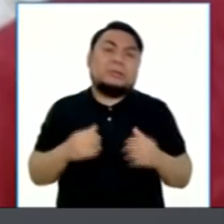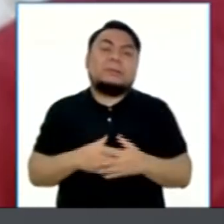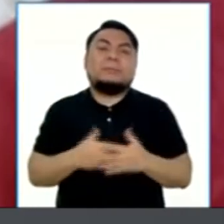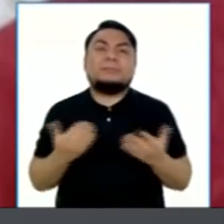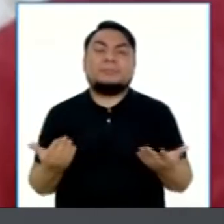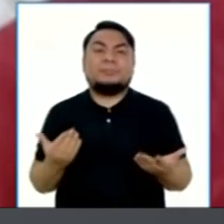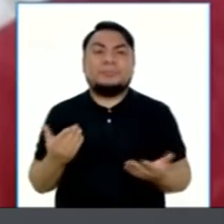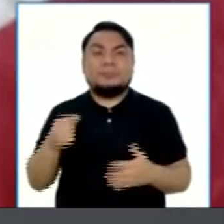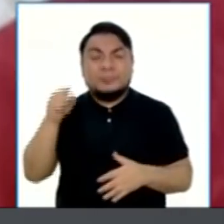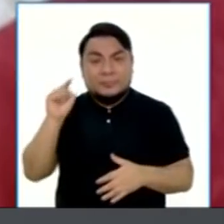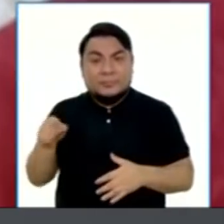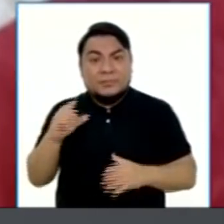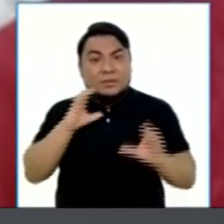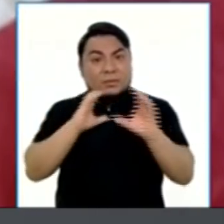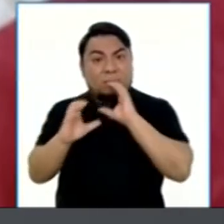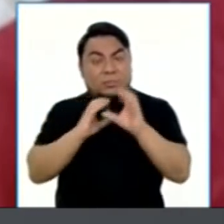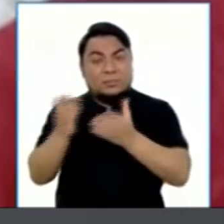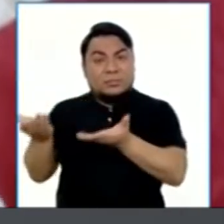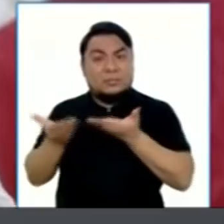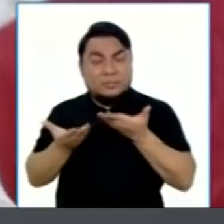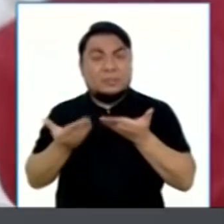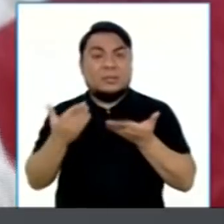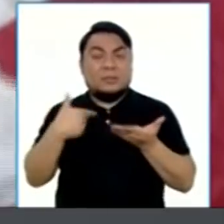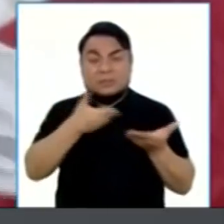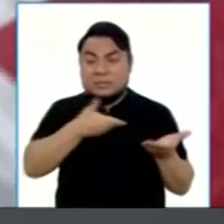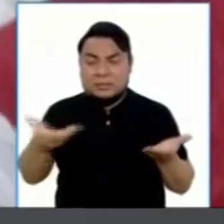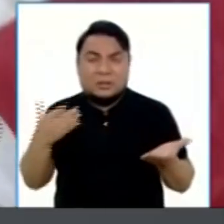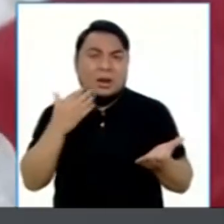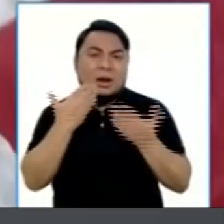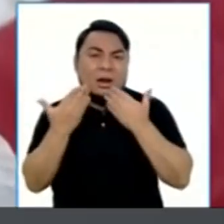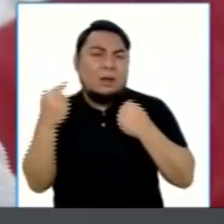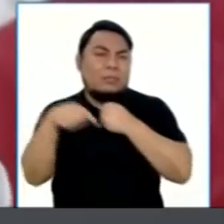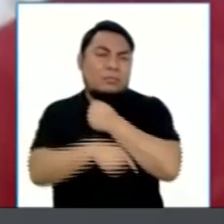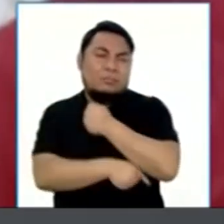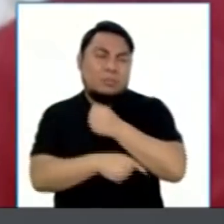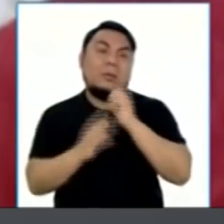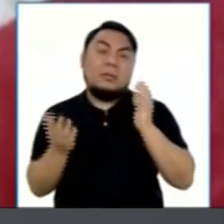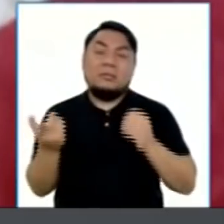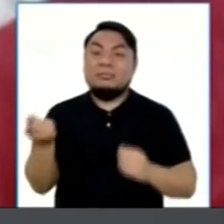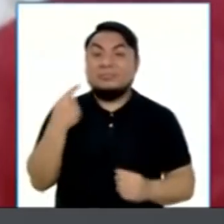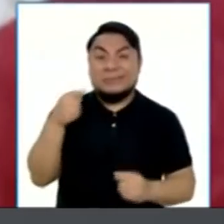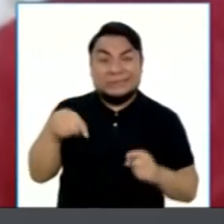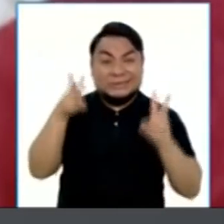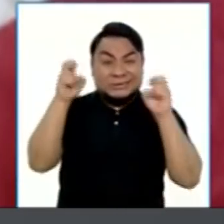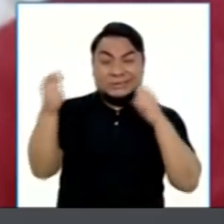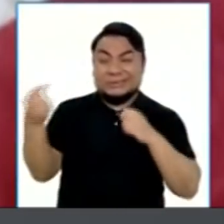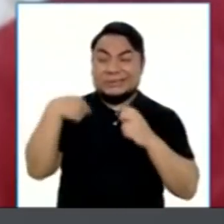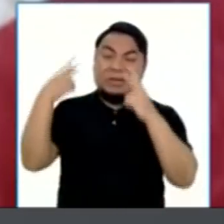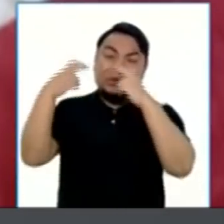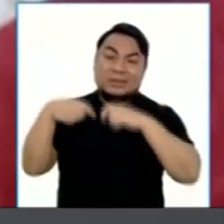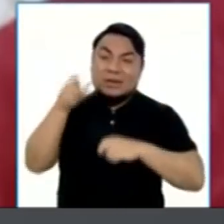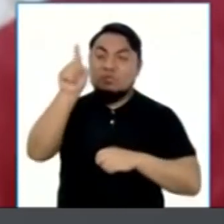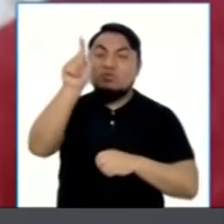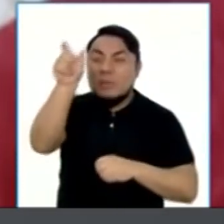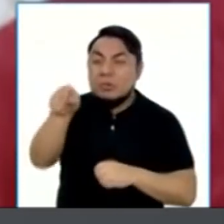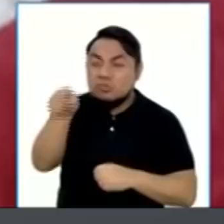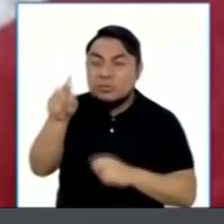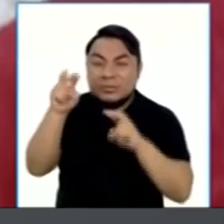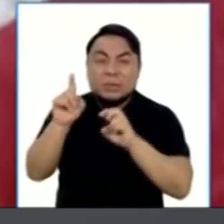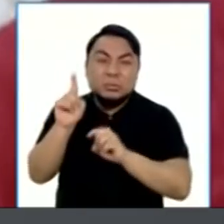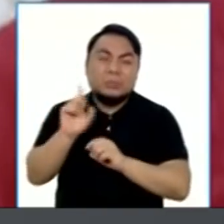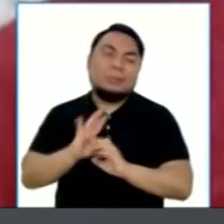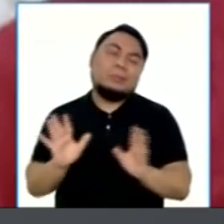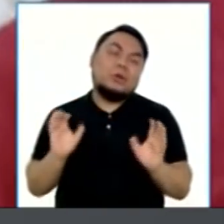que esta comunicación sea para hablar en temas mucho más amplios y profundos, pero si ese es el tema de preocupación, con todo